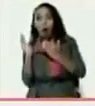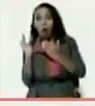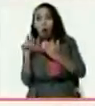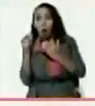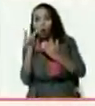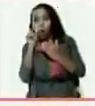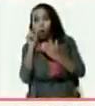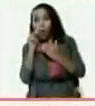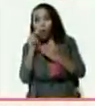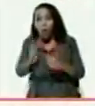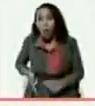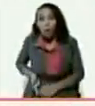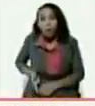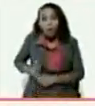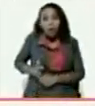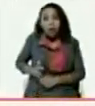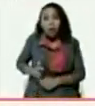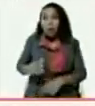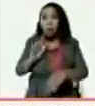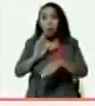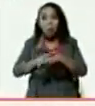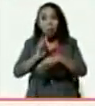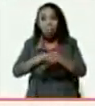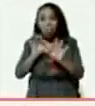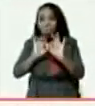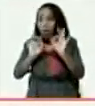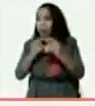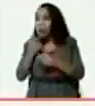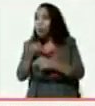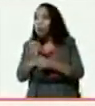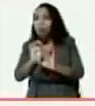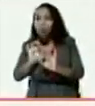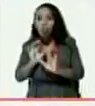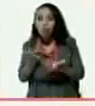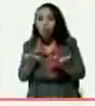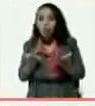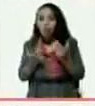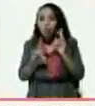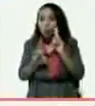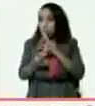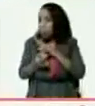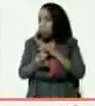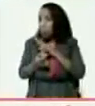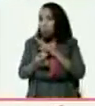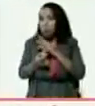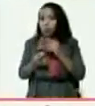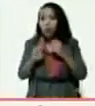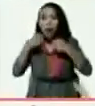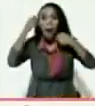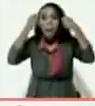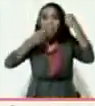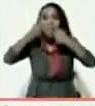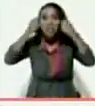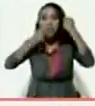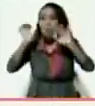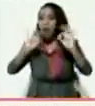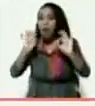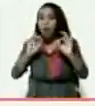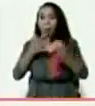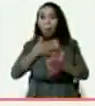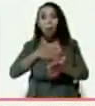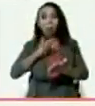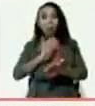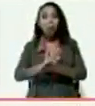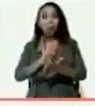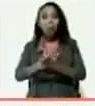con una pistola apuntando y no pasa nada. No hay ni un solo gesto. ¿Y dónde?